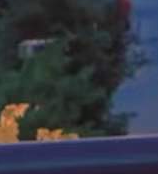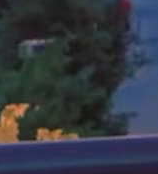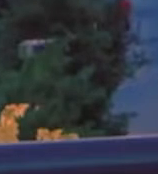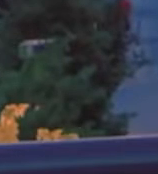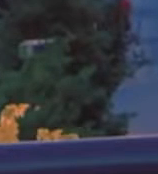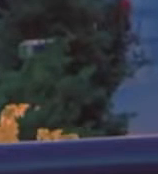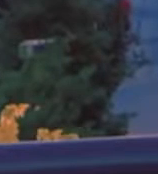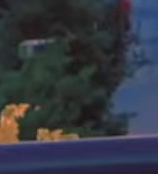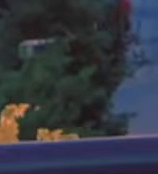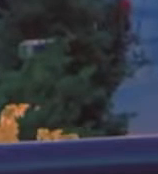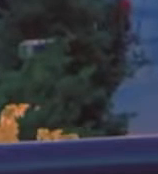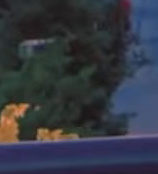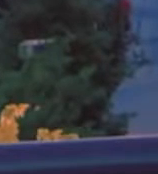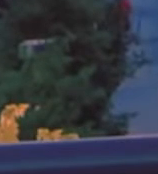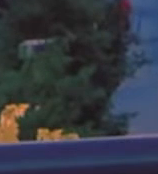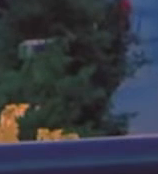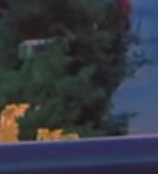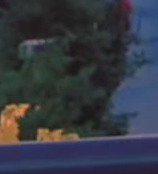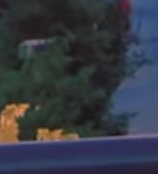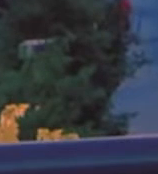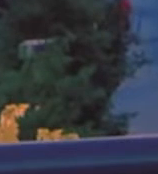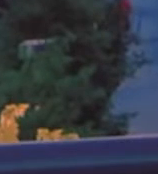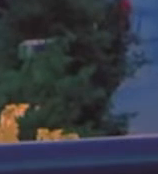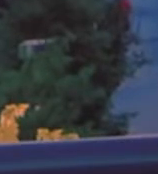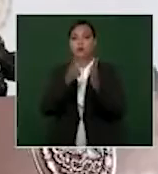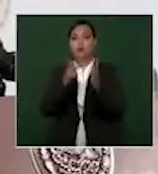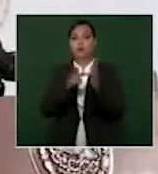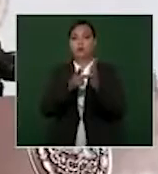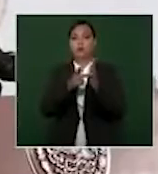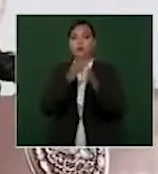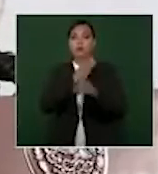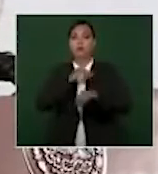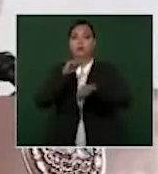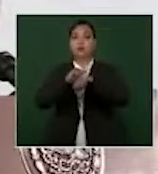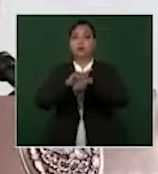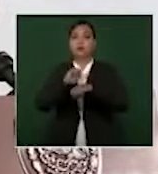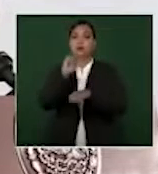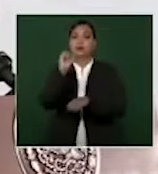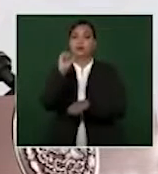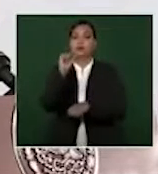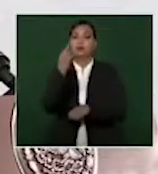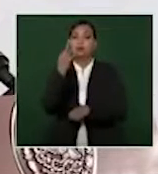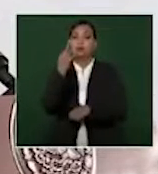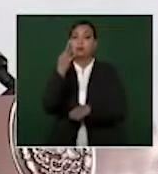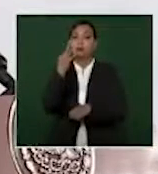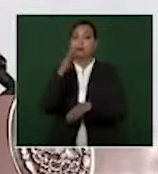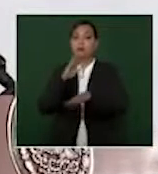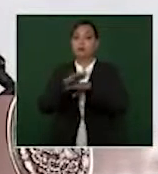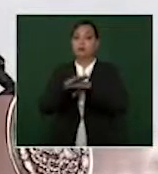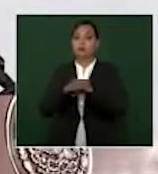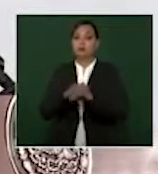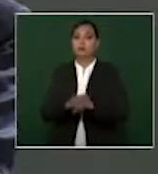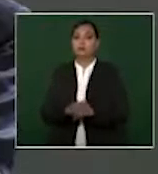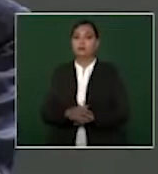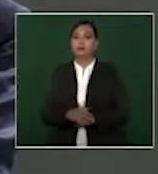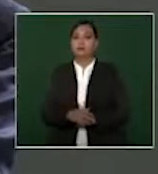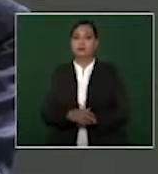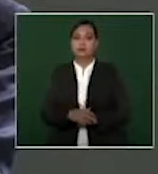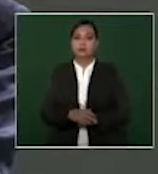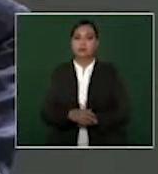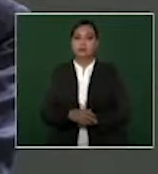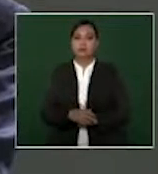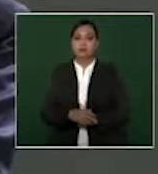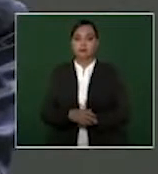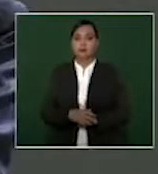vano hacer colas, hacer filas para votar, inclusive aguantar amenazas y quedarse